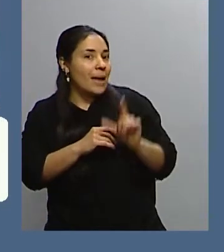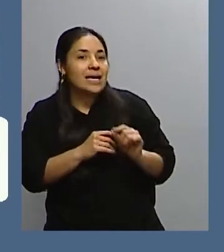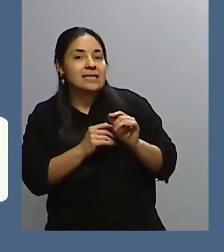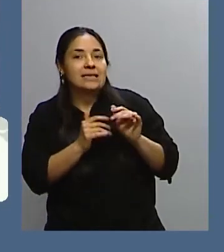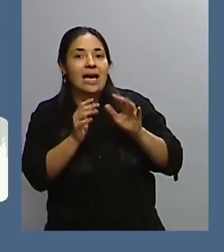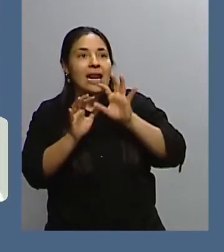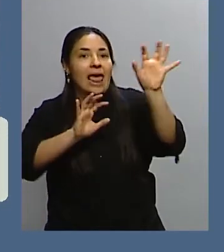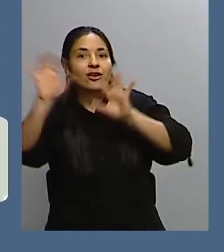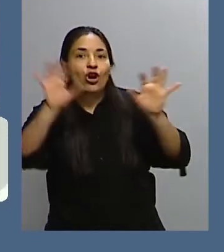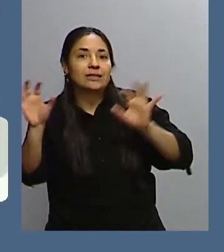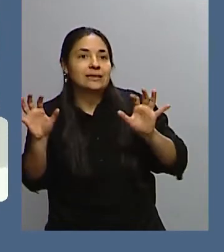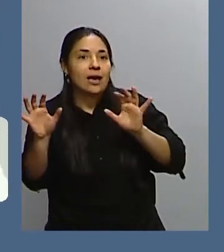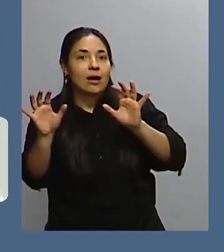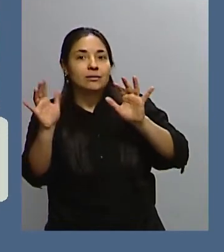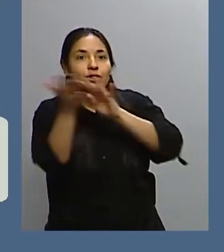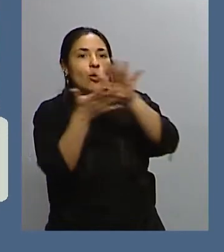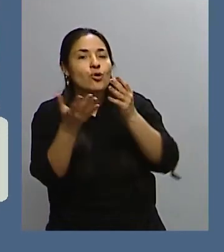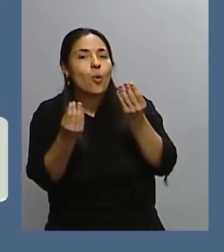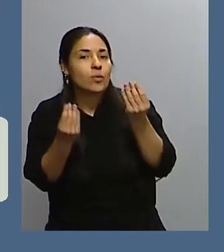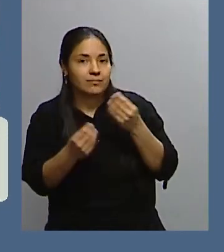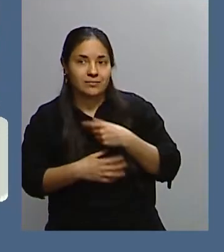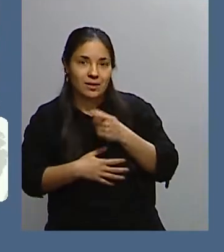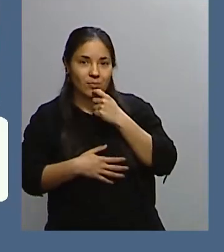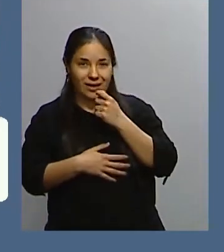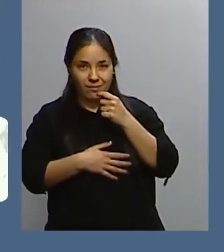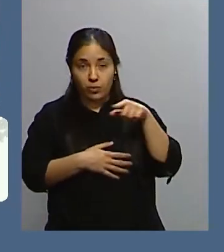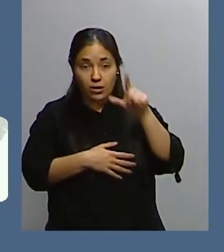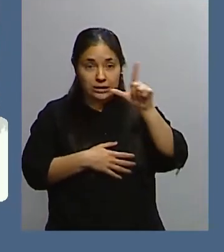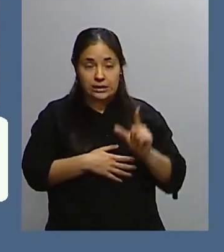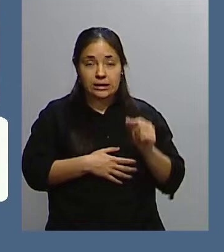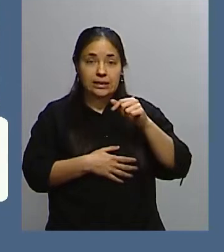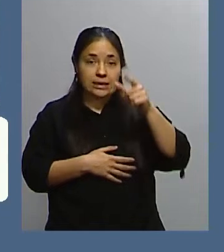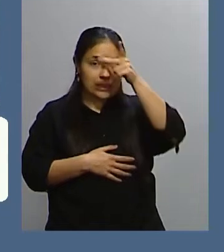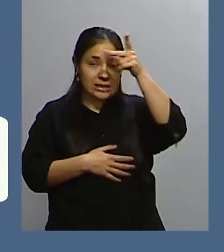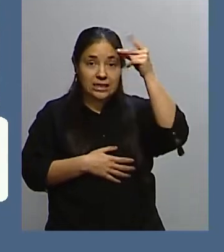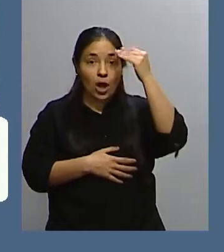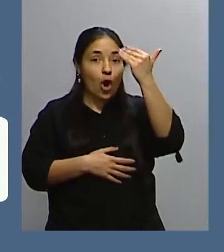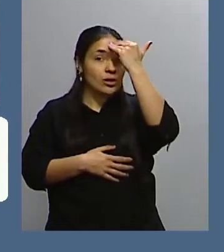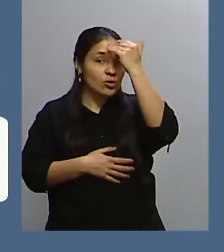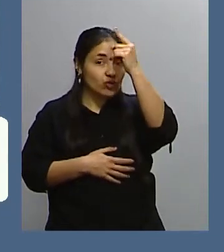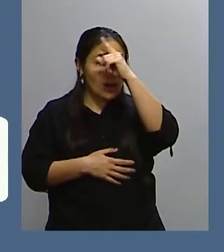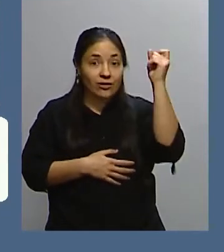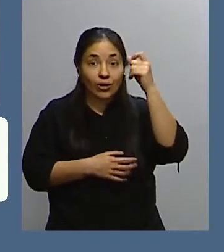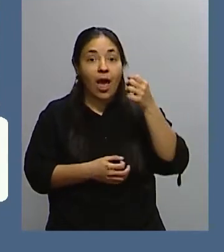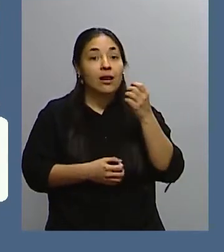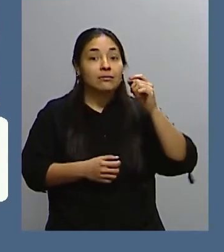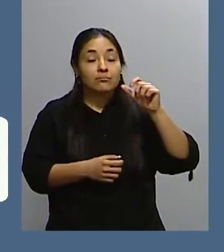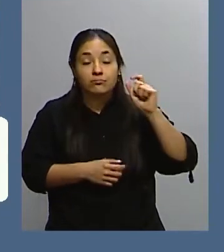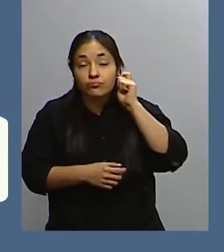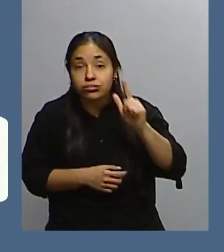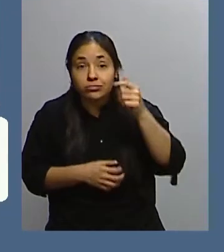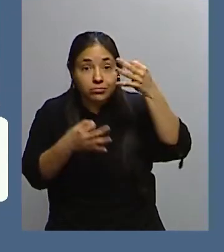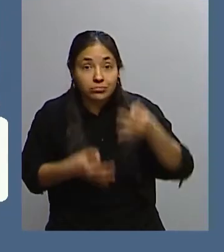ver, si triunfara, por ejemplo, la perspectiva constitucional, esto va a reforzar algunas señales que ya hemos tenido. Por